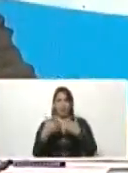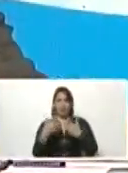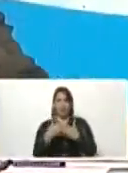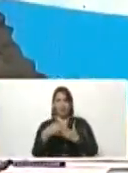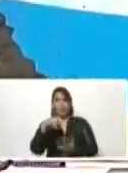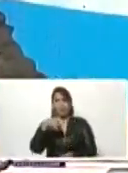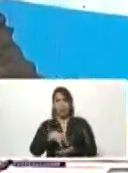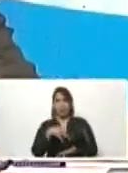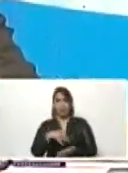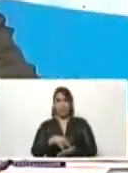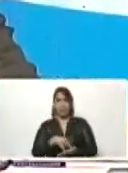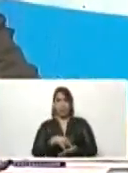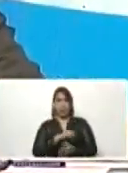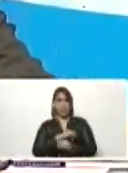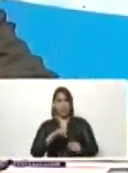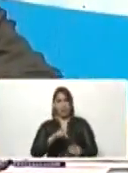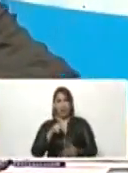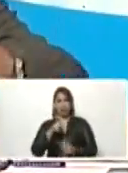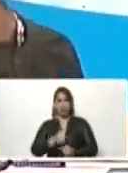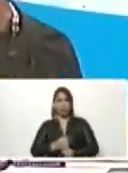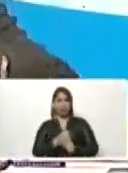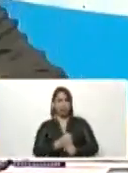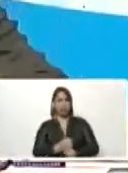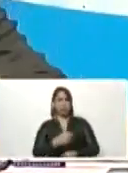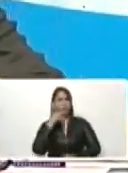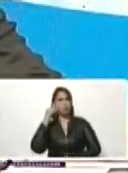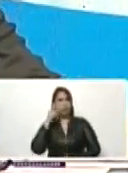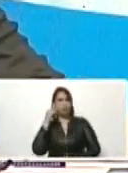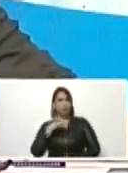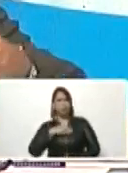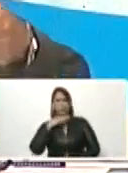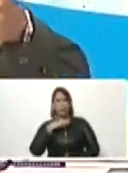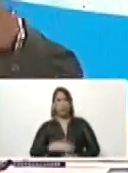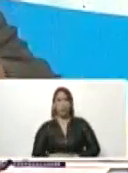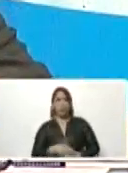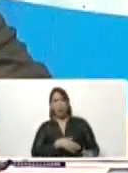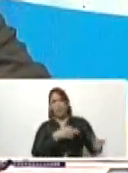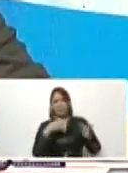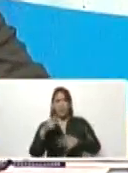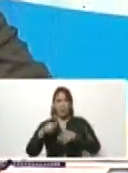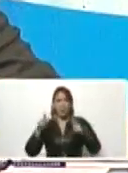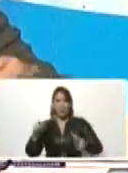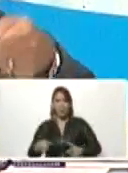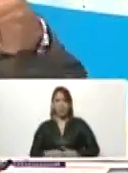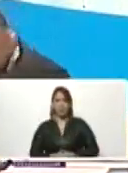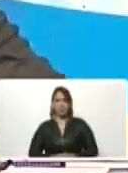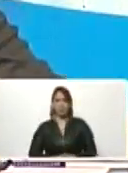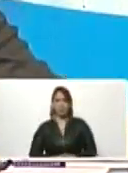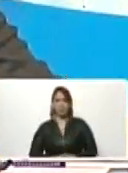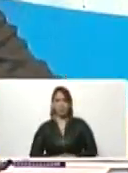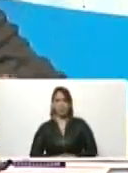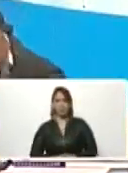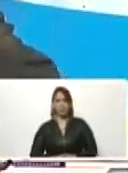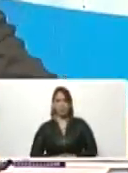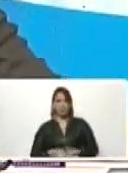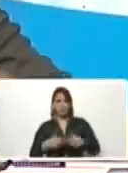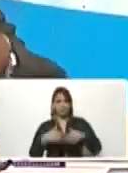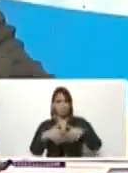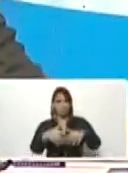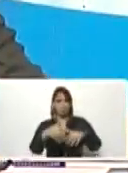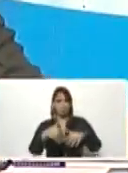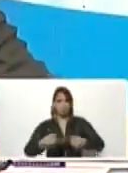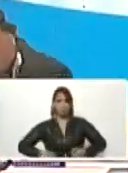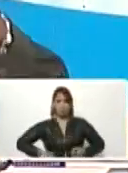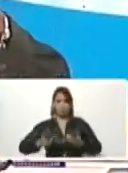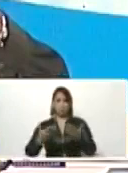estaba llegando Antonio José de Sucre, full de armas, full de pertrecho y full de soldados, a